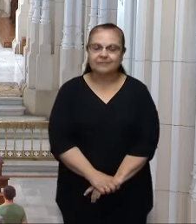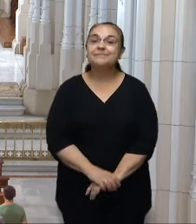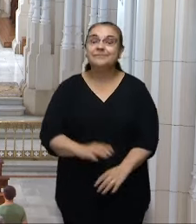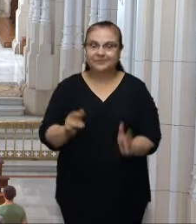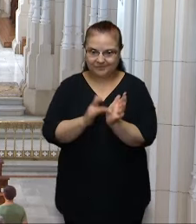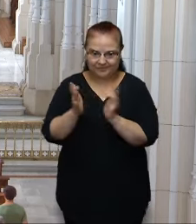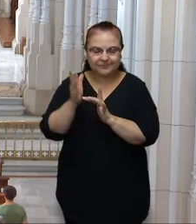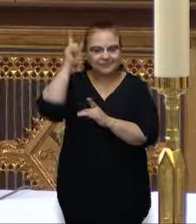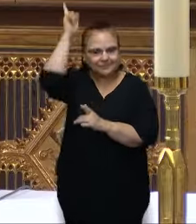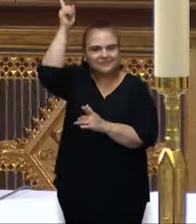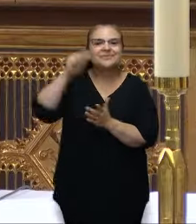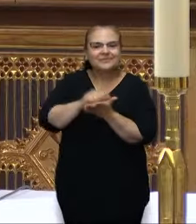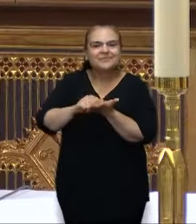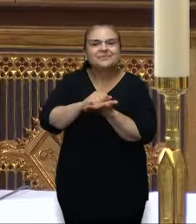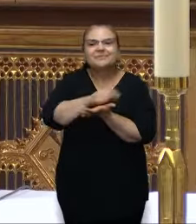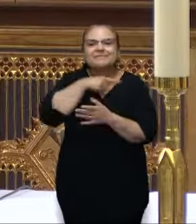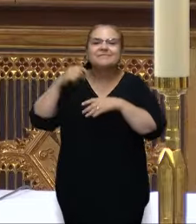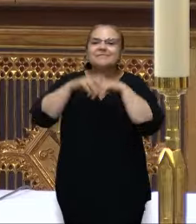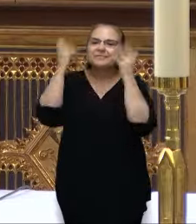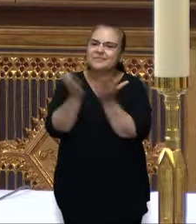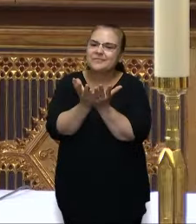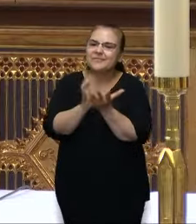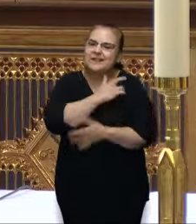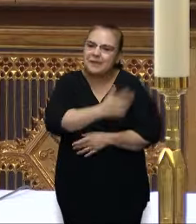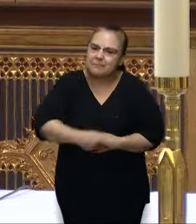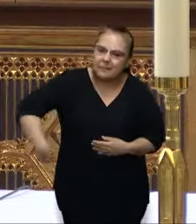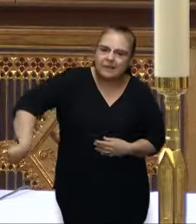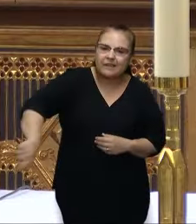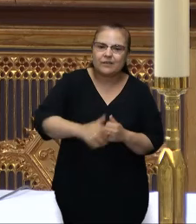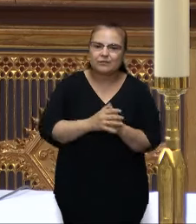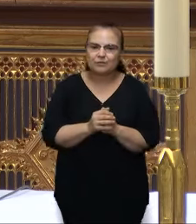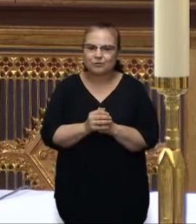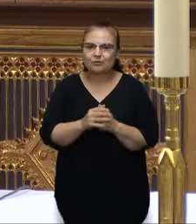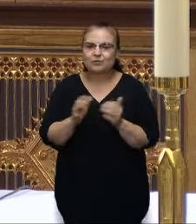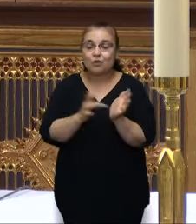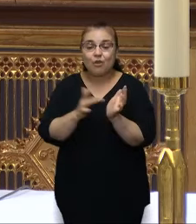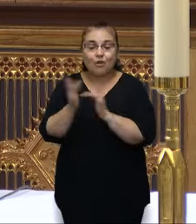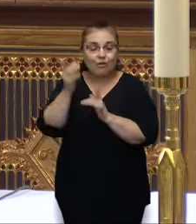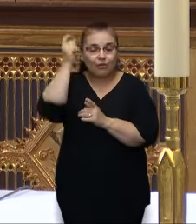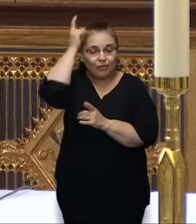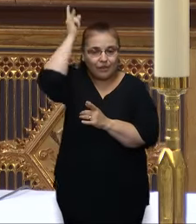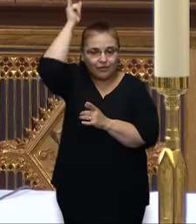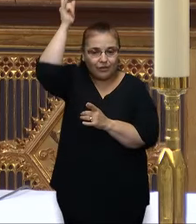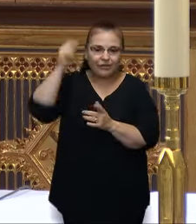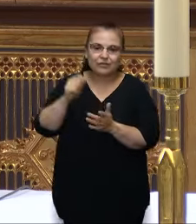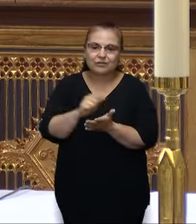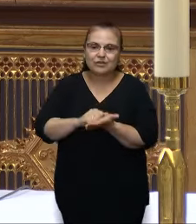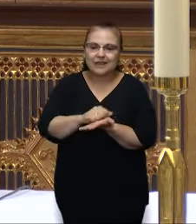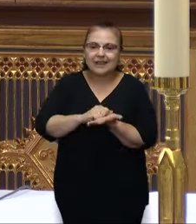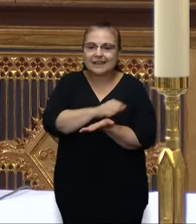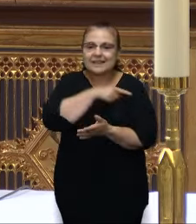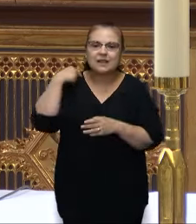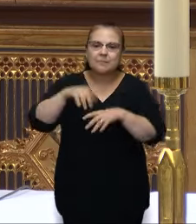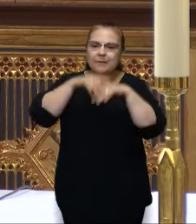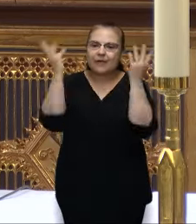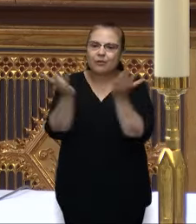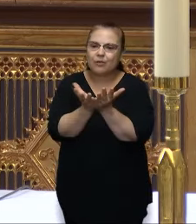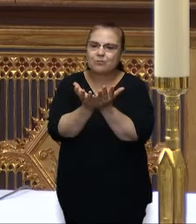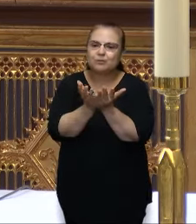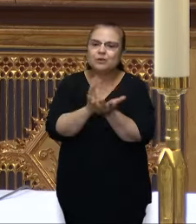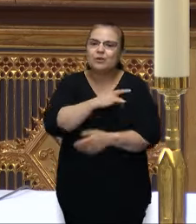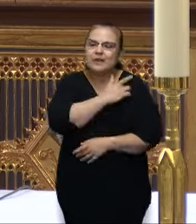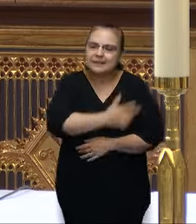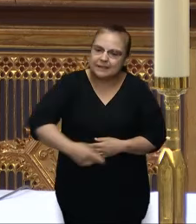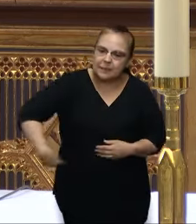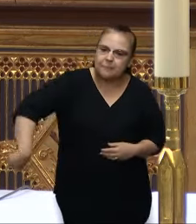Cordero de Dios que quitas el pecado del mundo ten piedad de nosotros Cordero de Dios que quitas el pecado